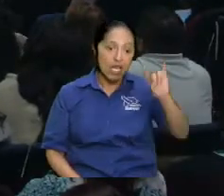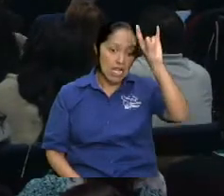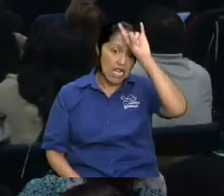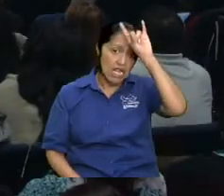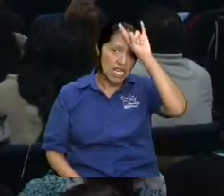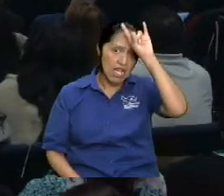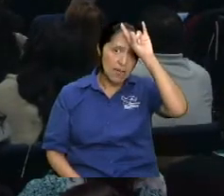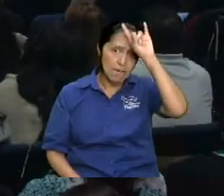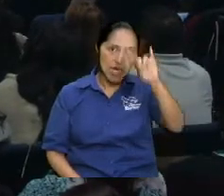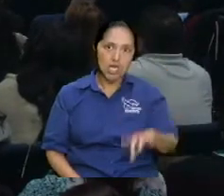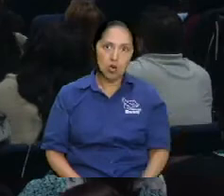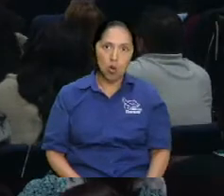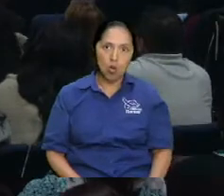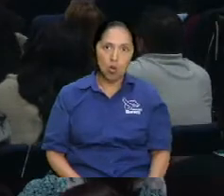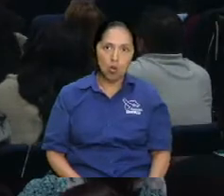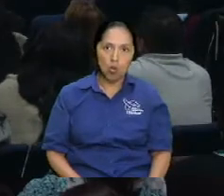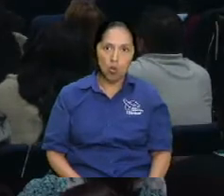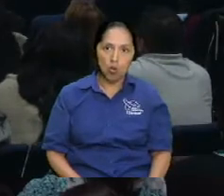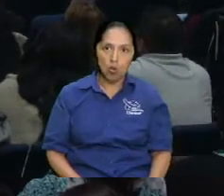Si no tengo, ¿por qué voy a dar?